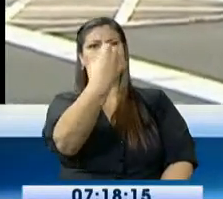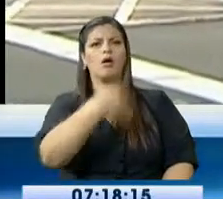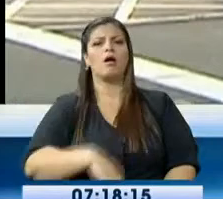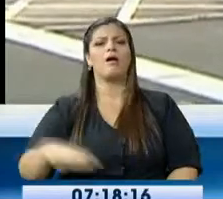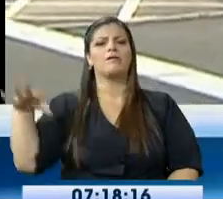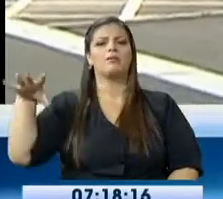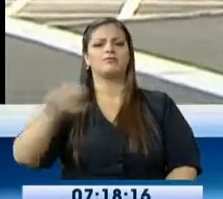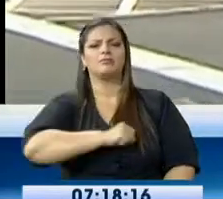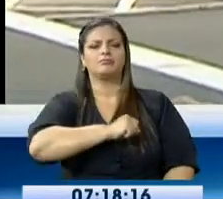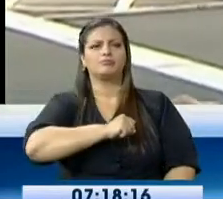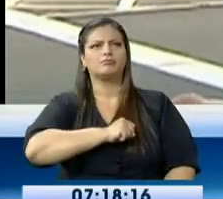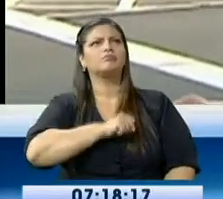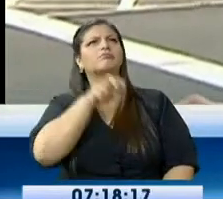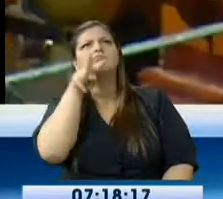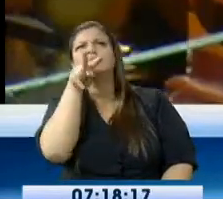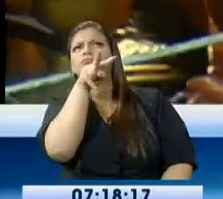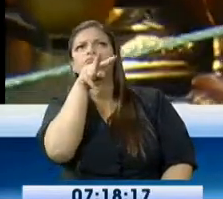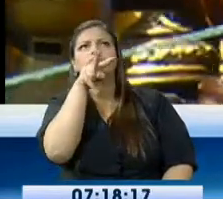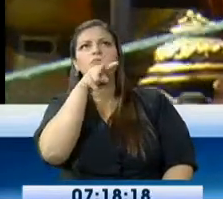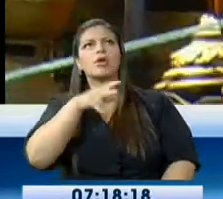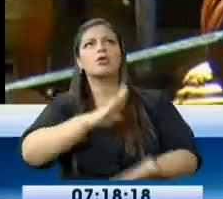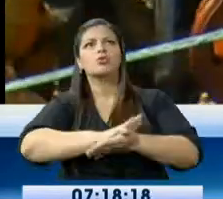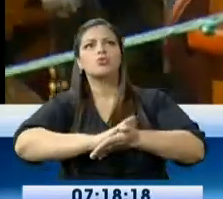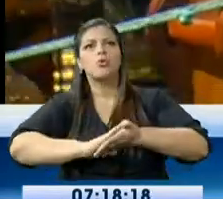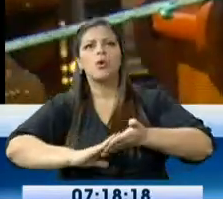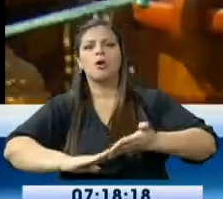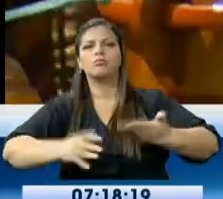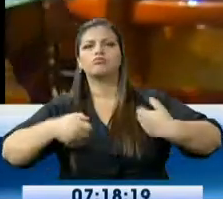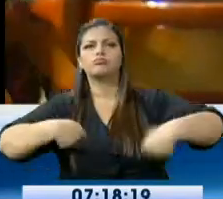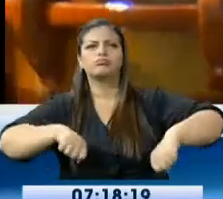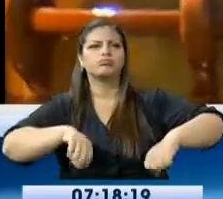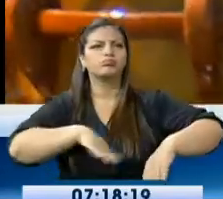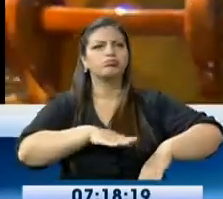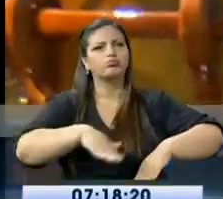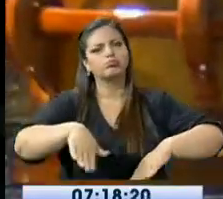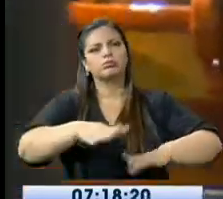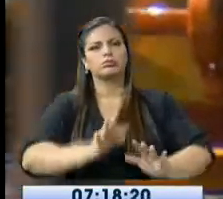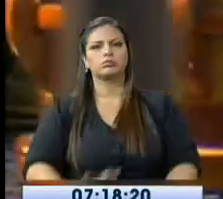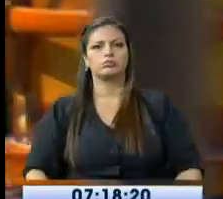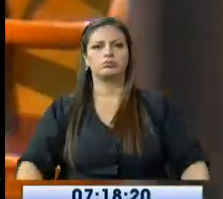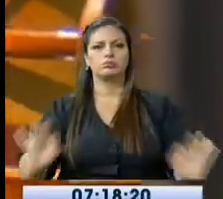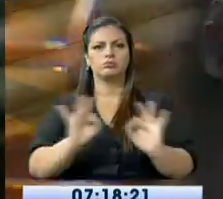tengamos precaución de disminuir la velocidad. Informó José Morales.